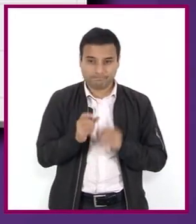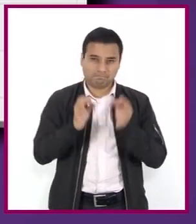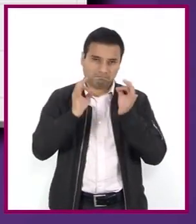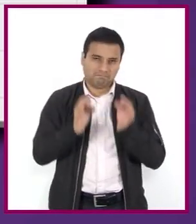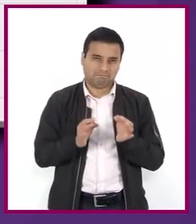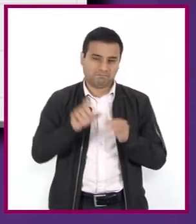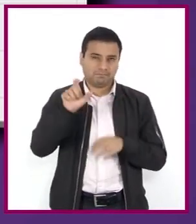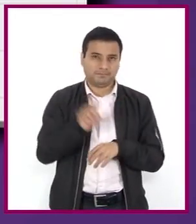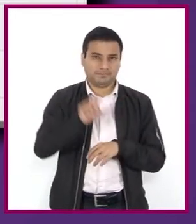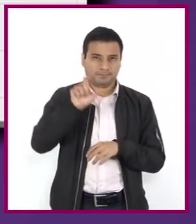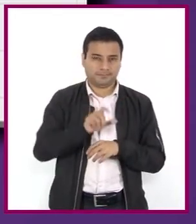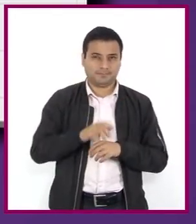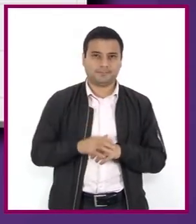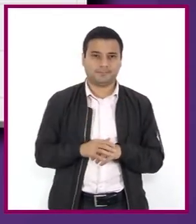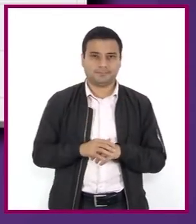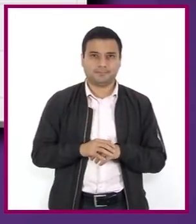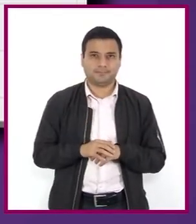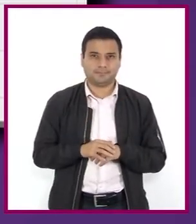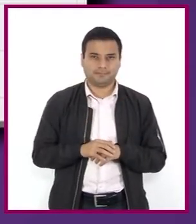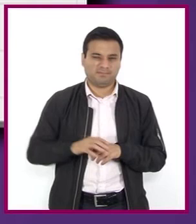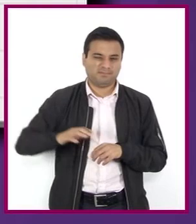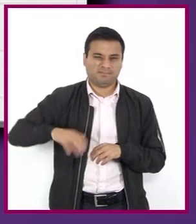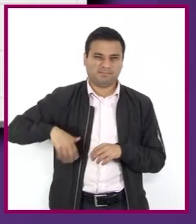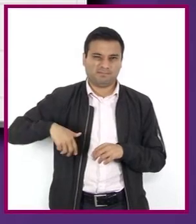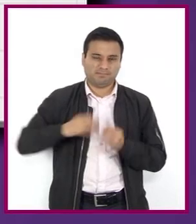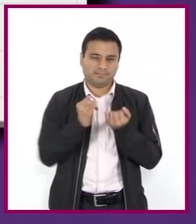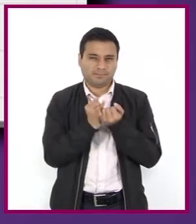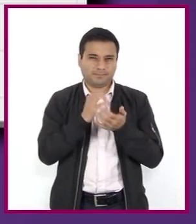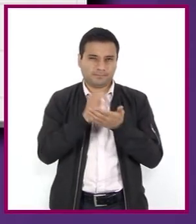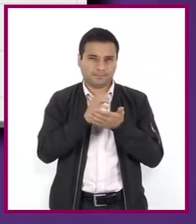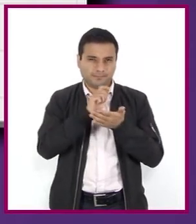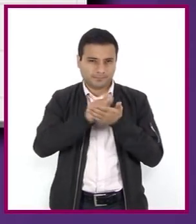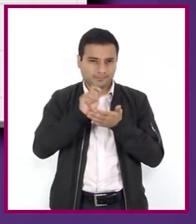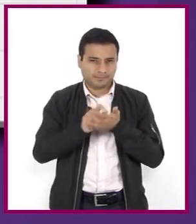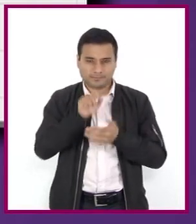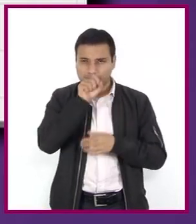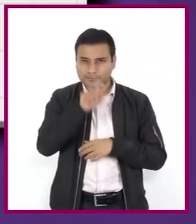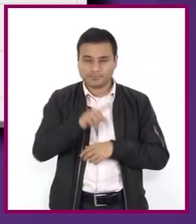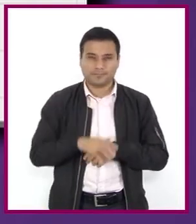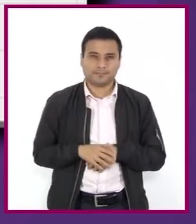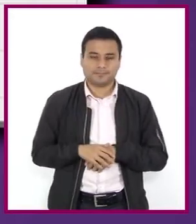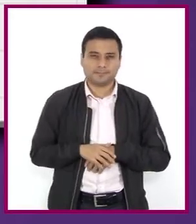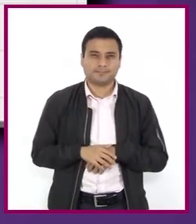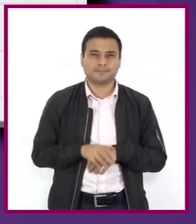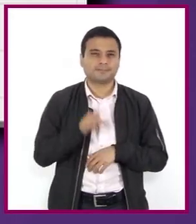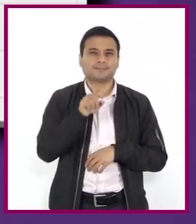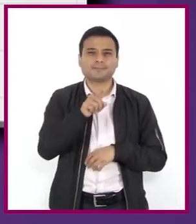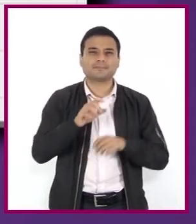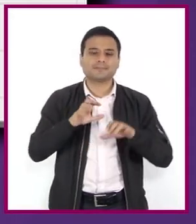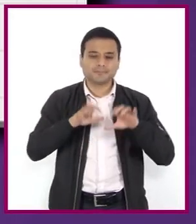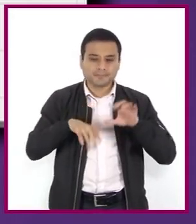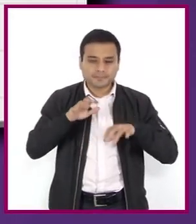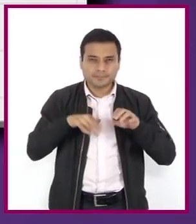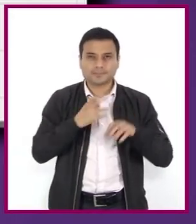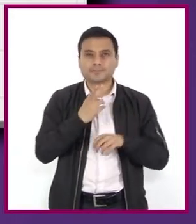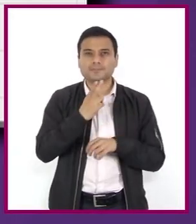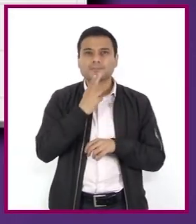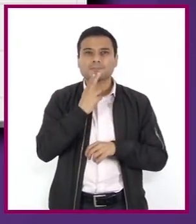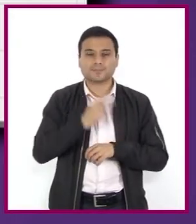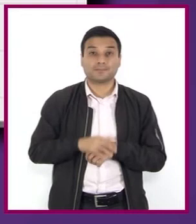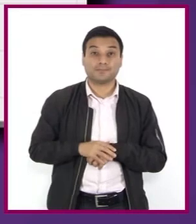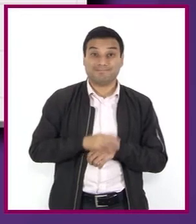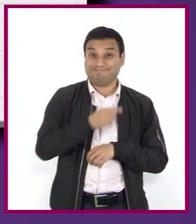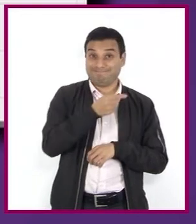X, igual que en nuestro cuaderno. Para esta tabulación, usemos los valores desde 10